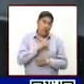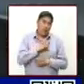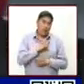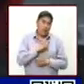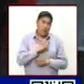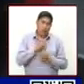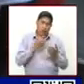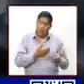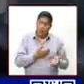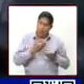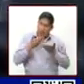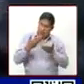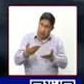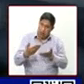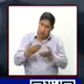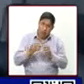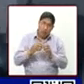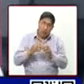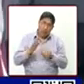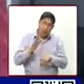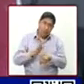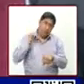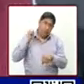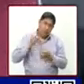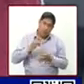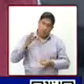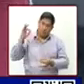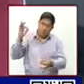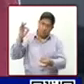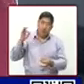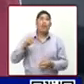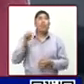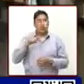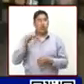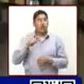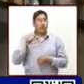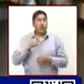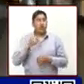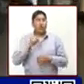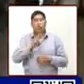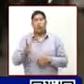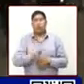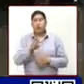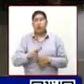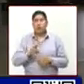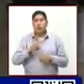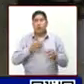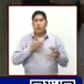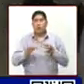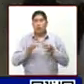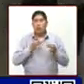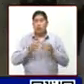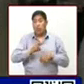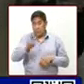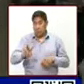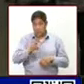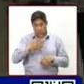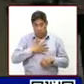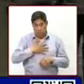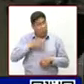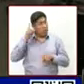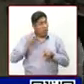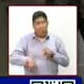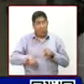quien les trajo una citación. De parte de la Fiscalía me han citado para el día viernes, pero hemos explicado que el día viernes mi